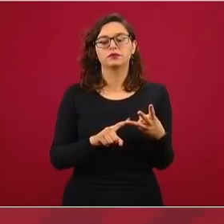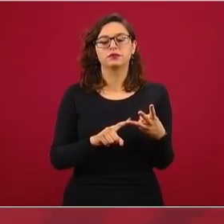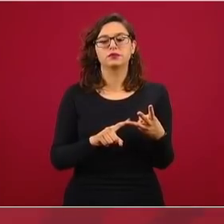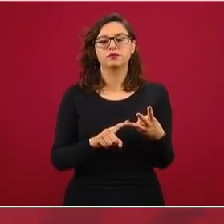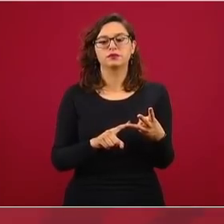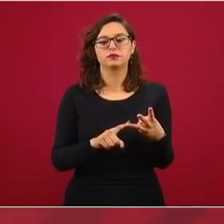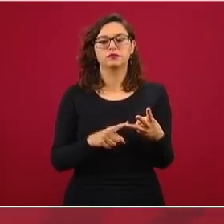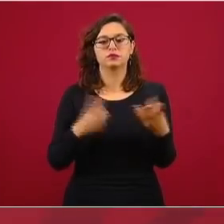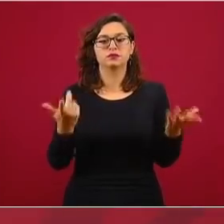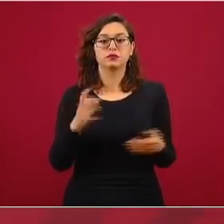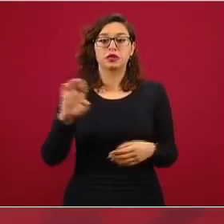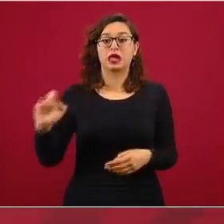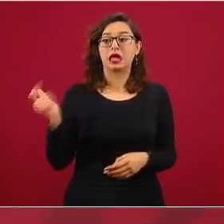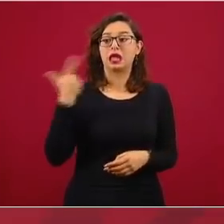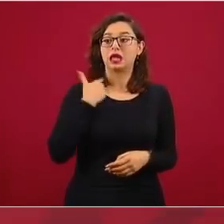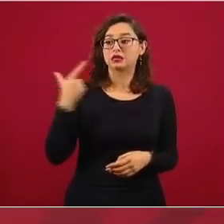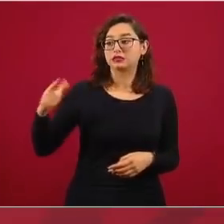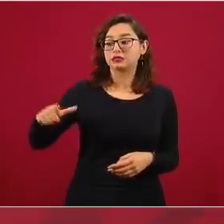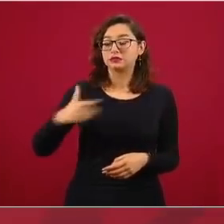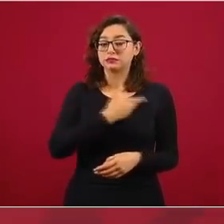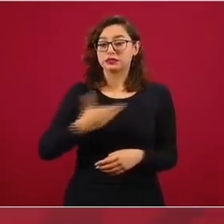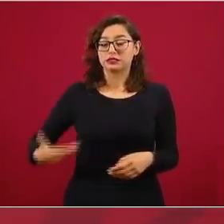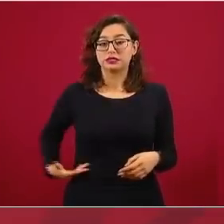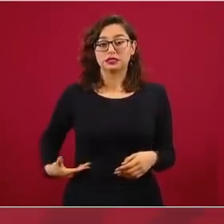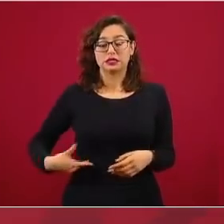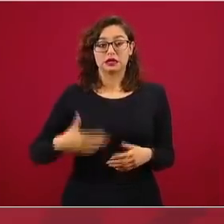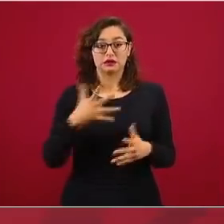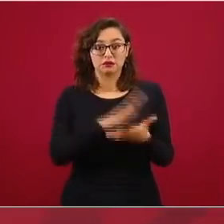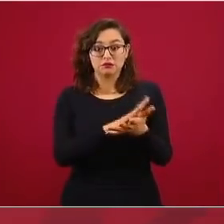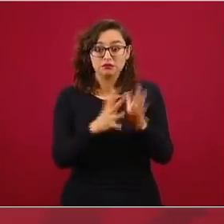los expresidentes